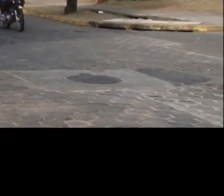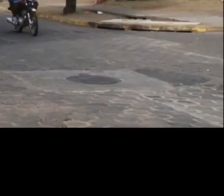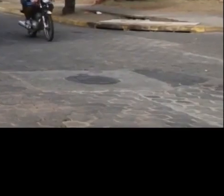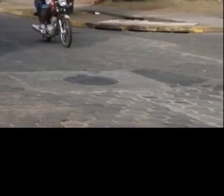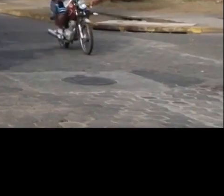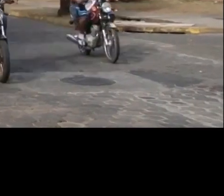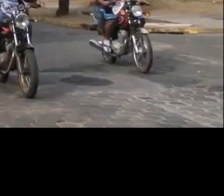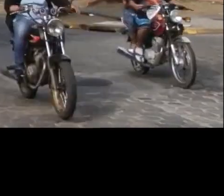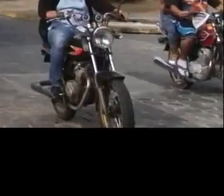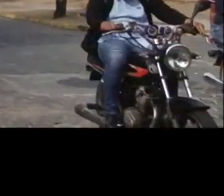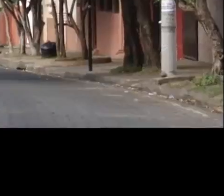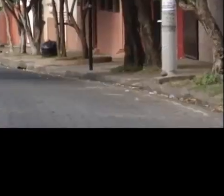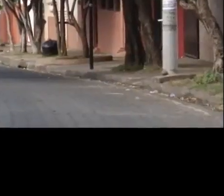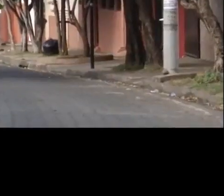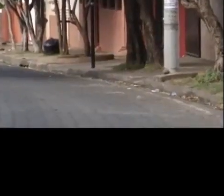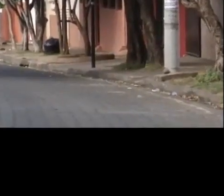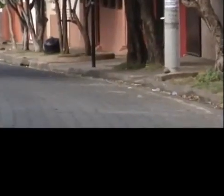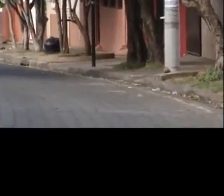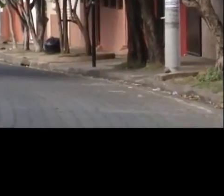no